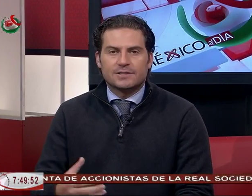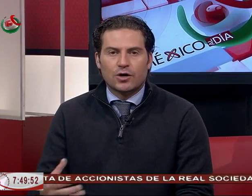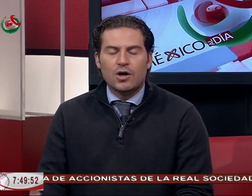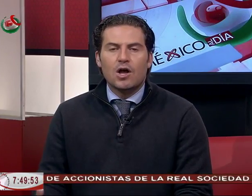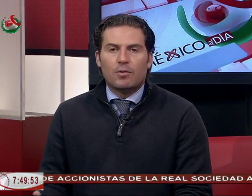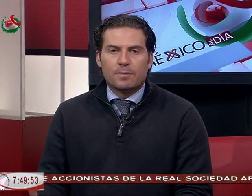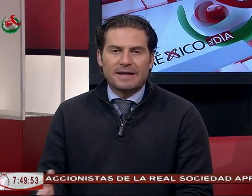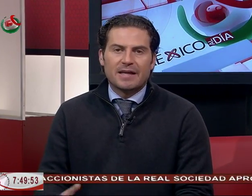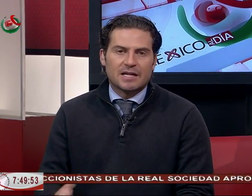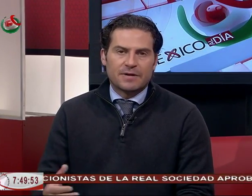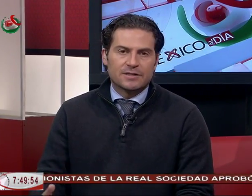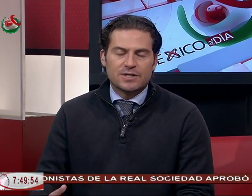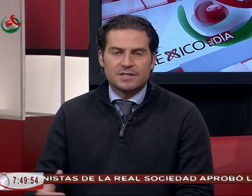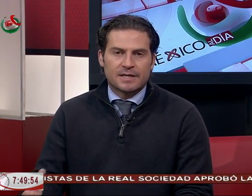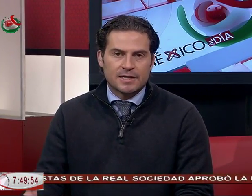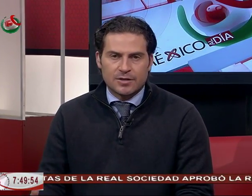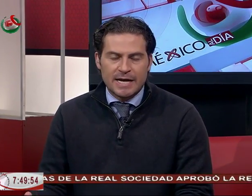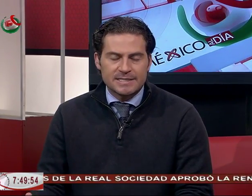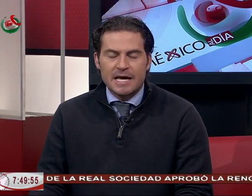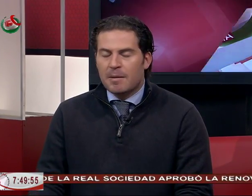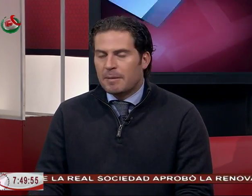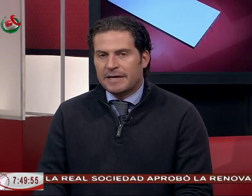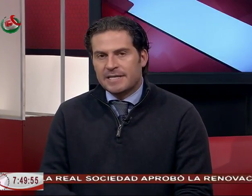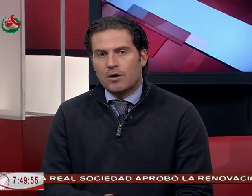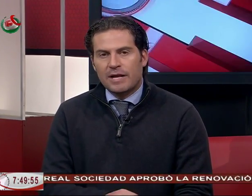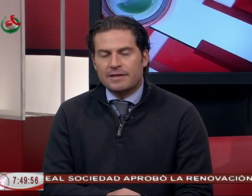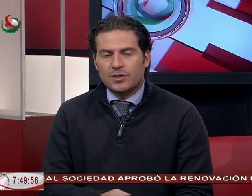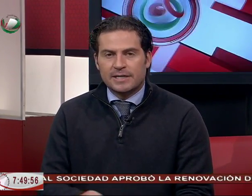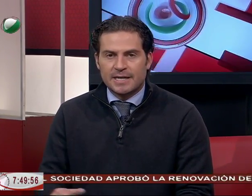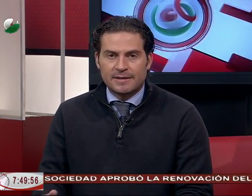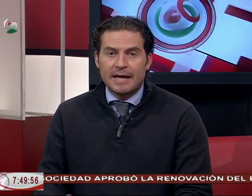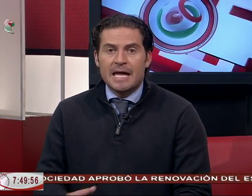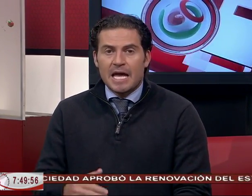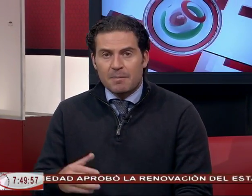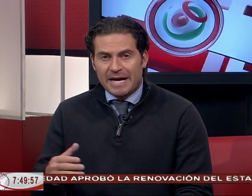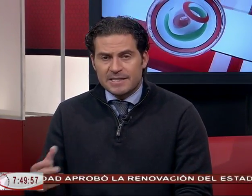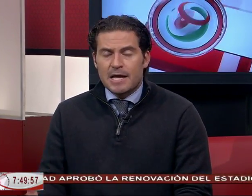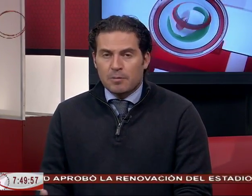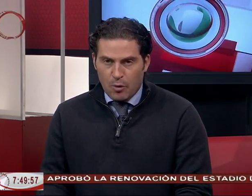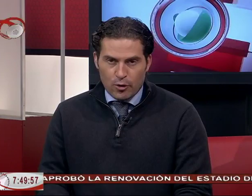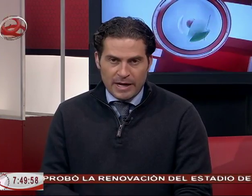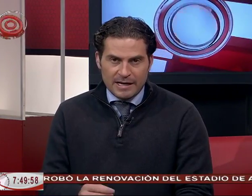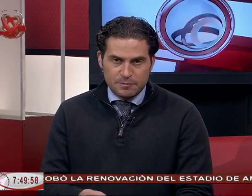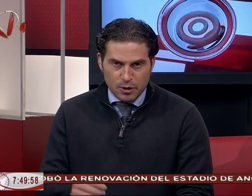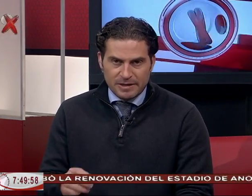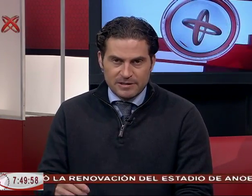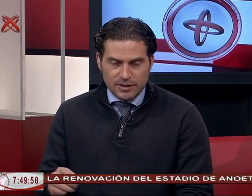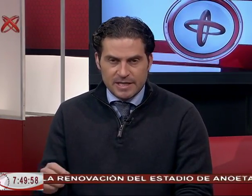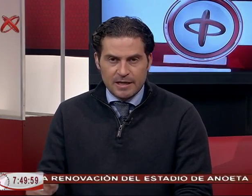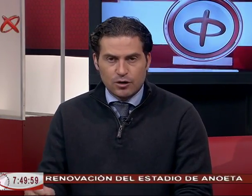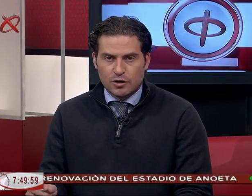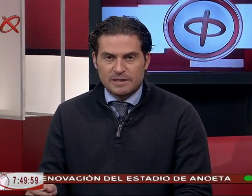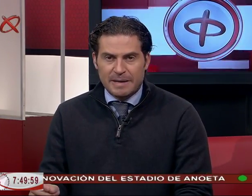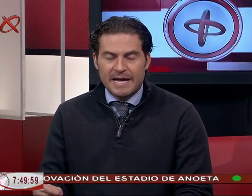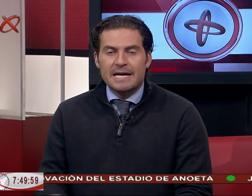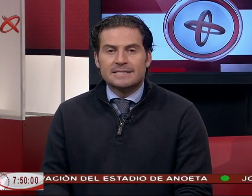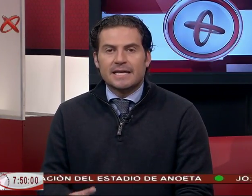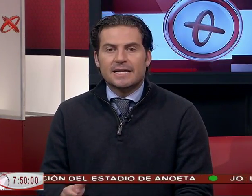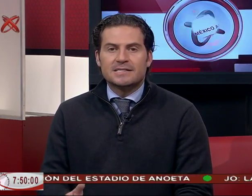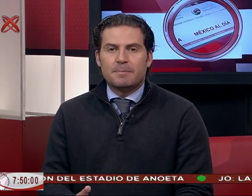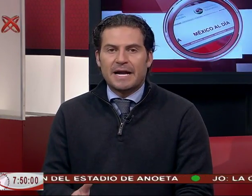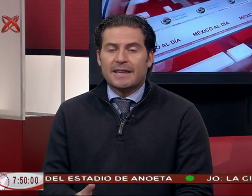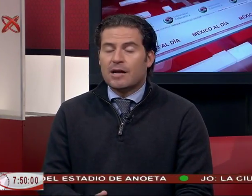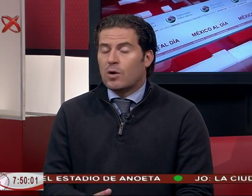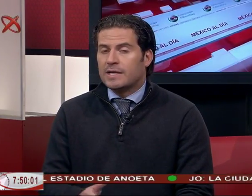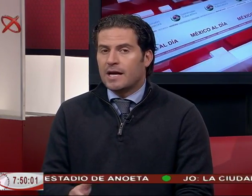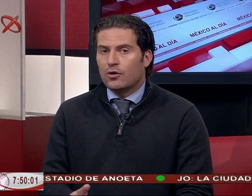buena gestión por parte de las federaciones internacionales. Me parece una decisión excelente y más por una de las propias razones que dijo Thomas Bach. Se